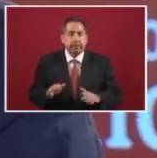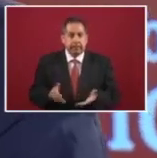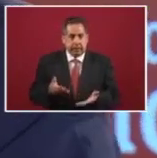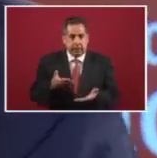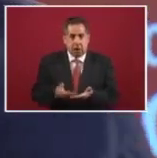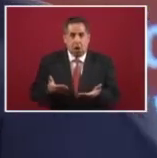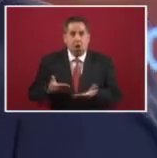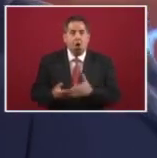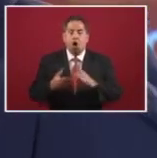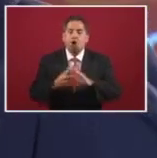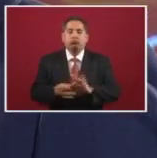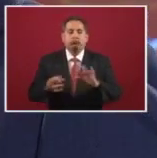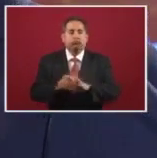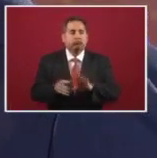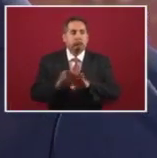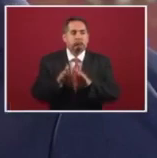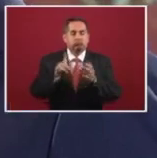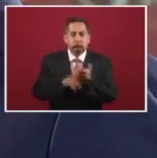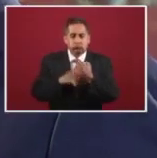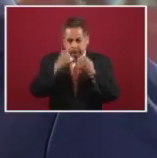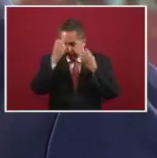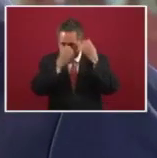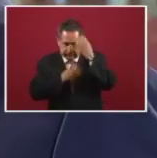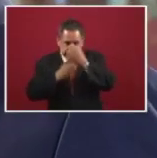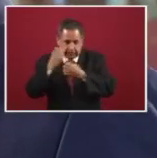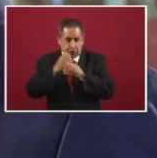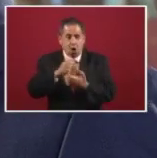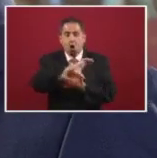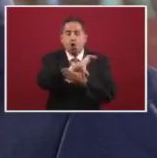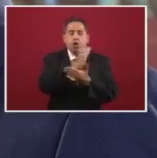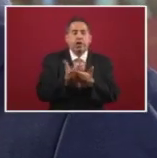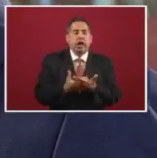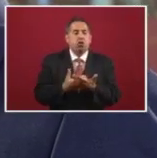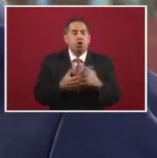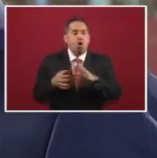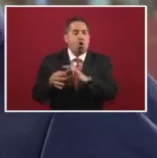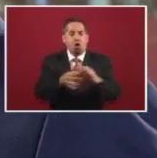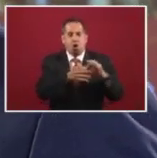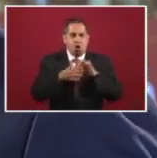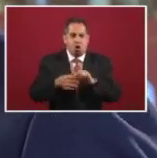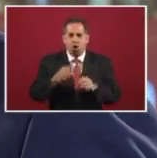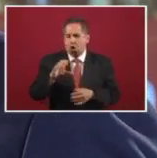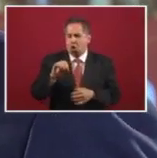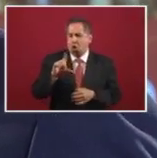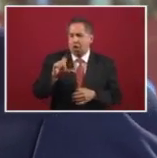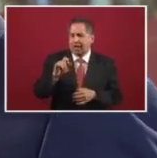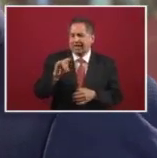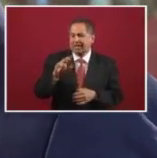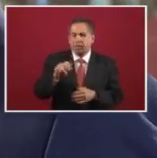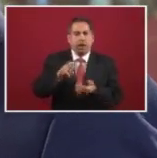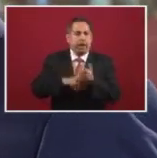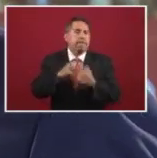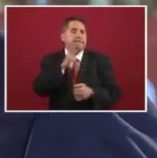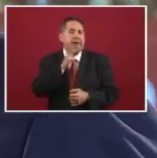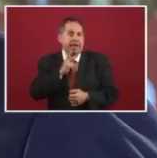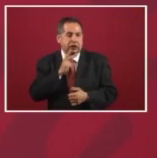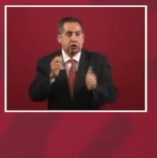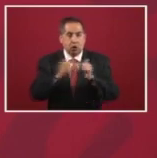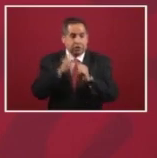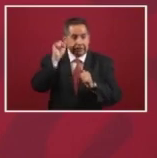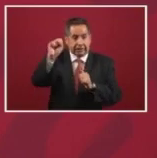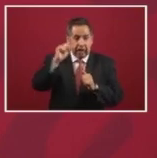Actualmente se está haciendo la revisión del contrato colectivo de Pemex con el